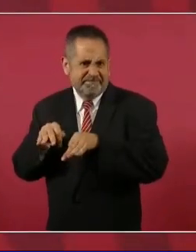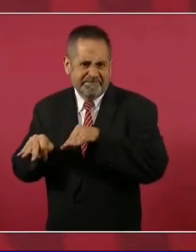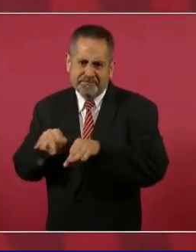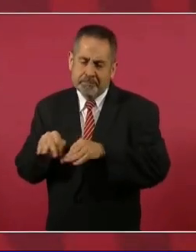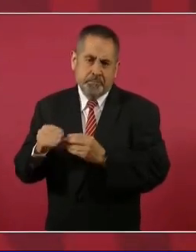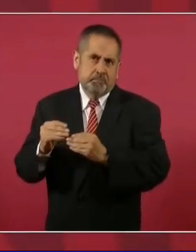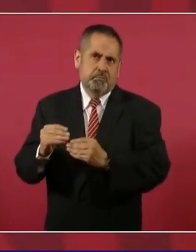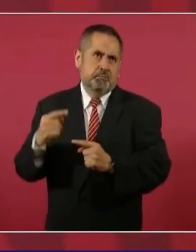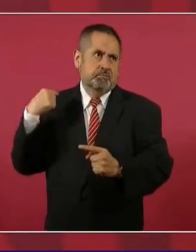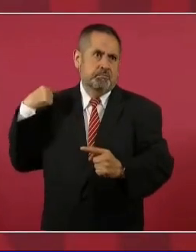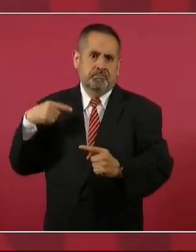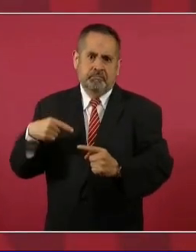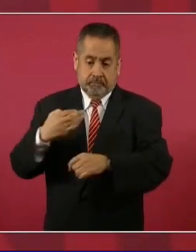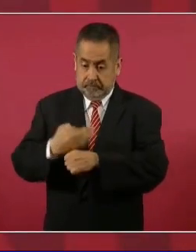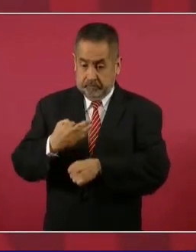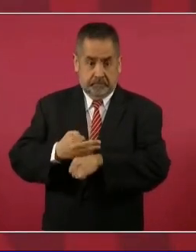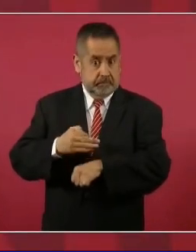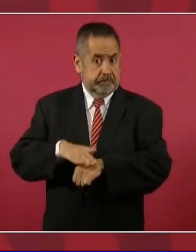Siempre